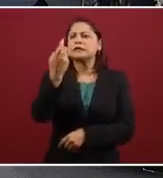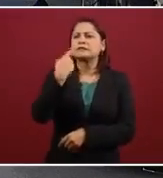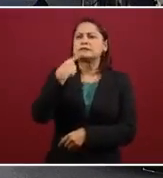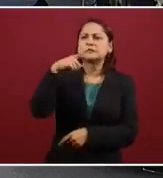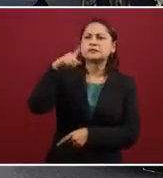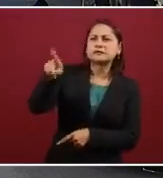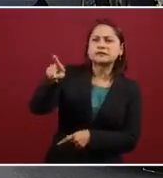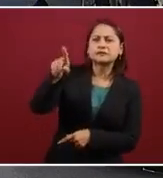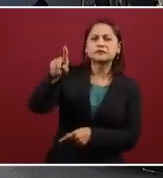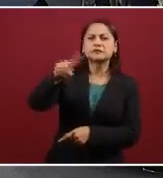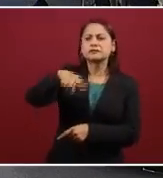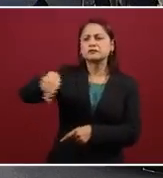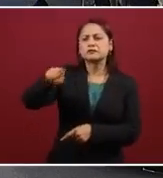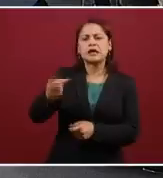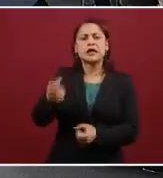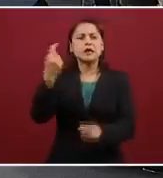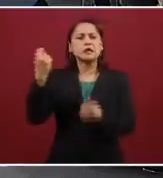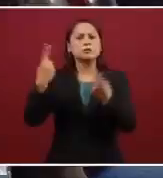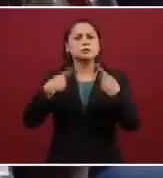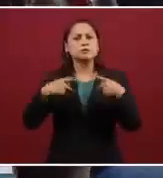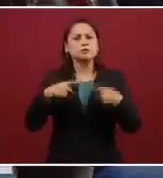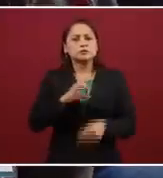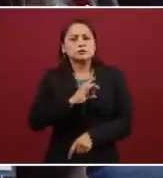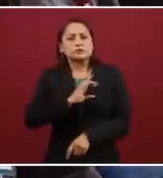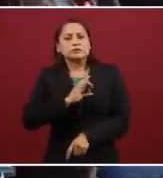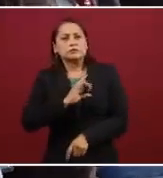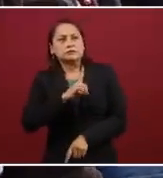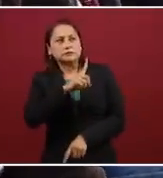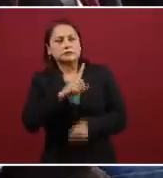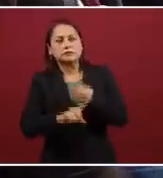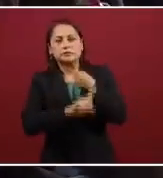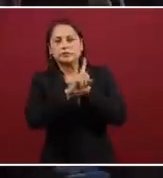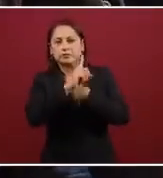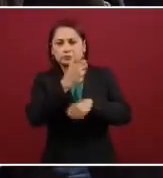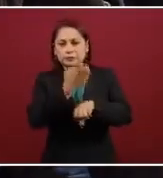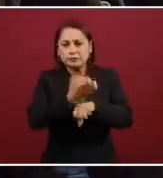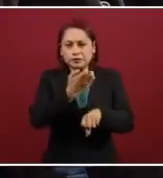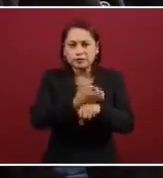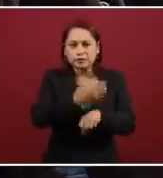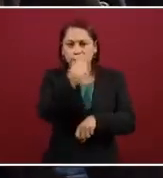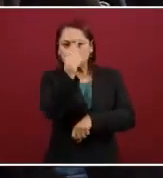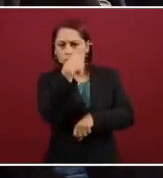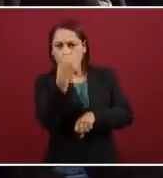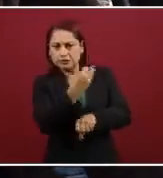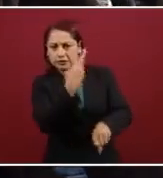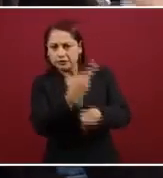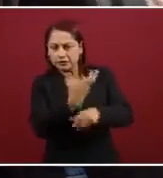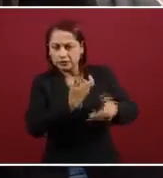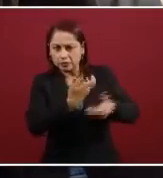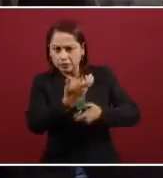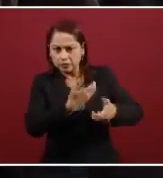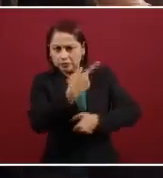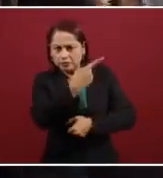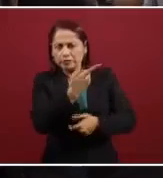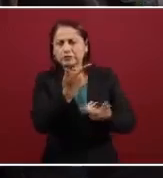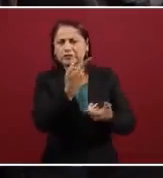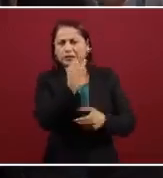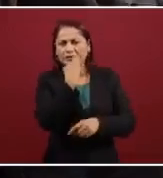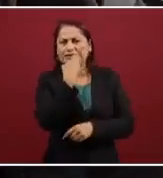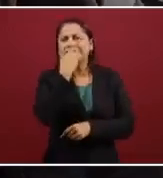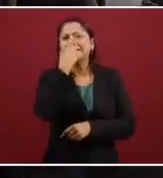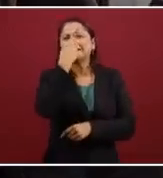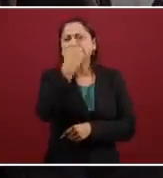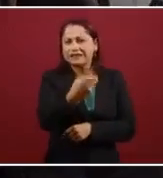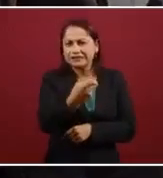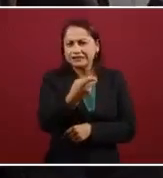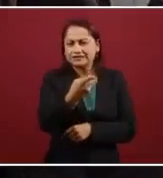temores del gobierno del vecino país del norte y en particular de su Secretaría de Comercio al respecto del subsidio?